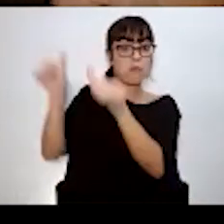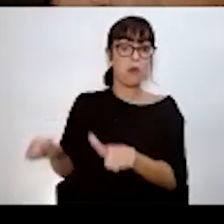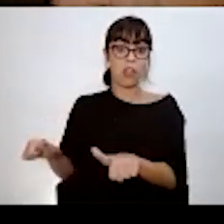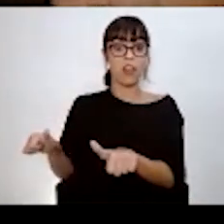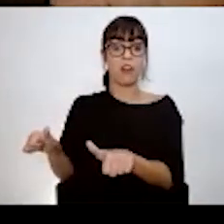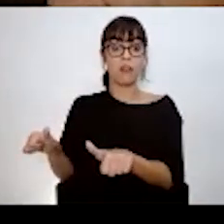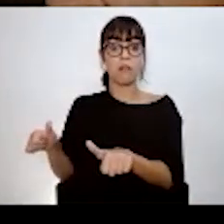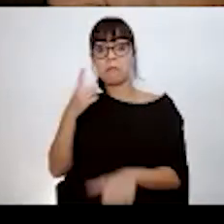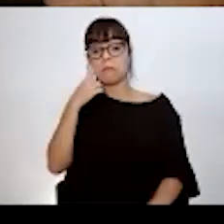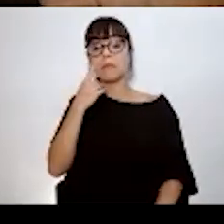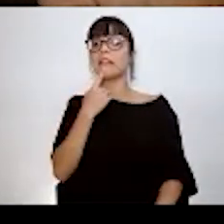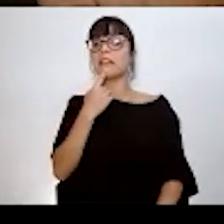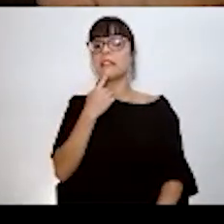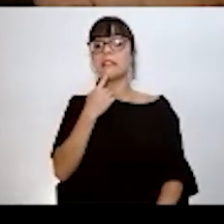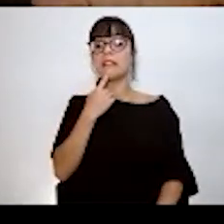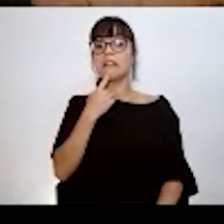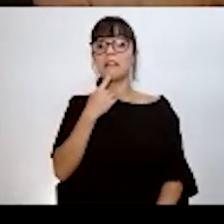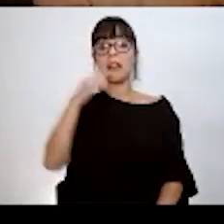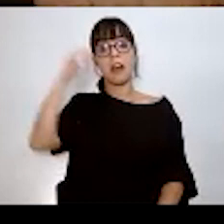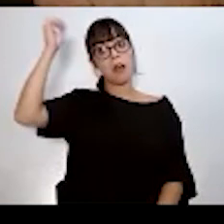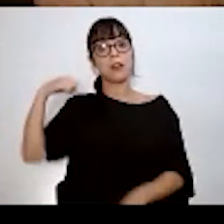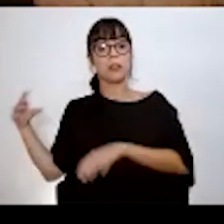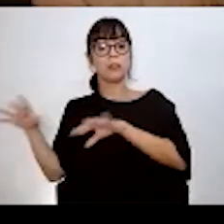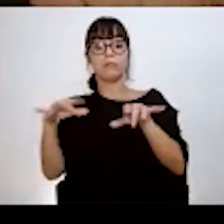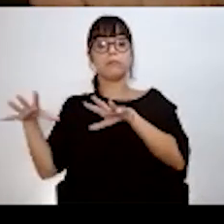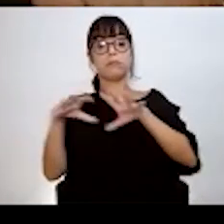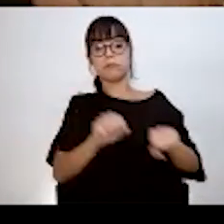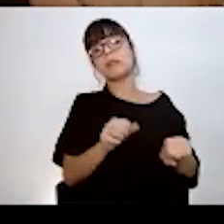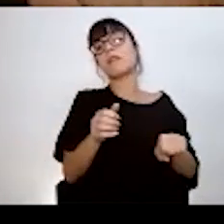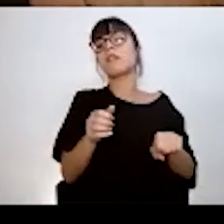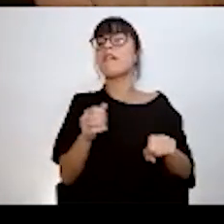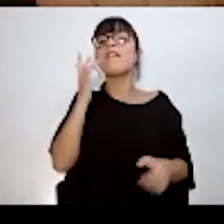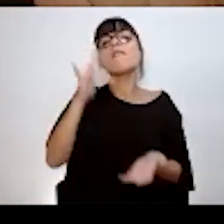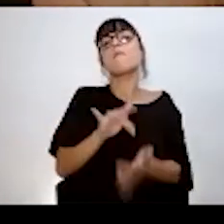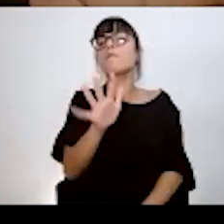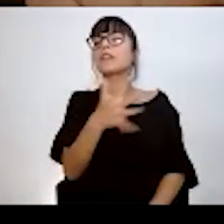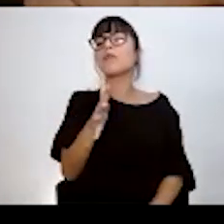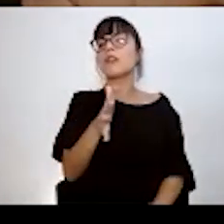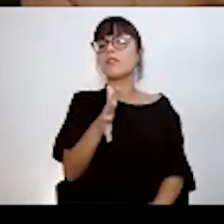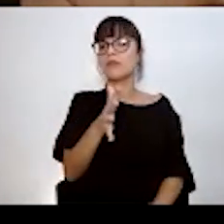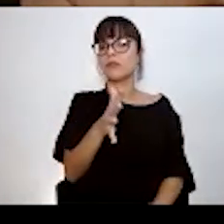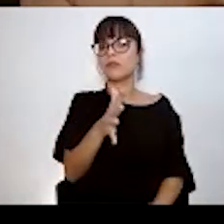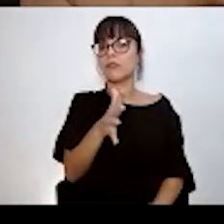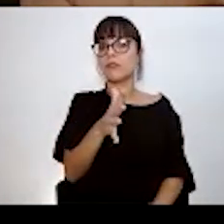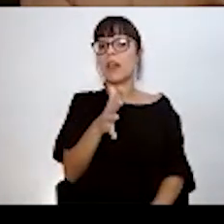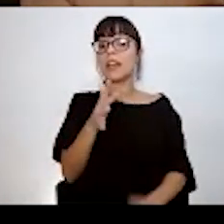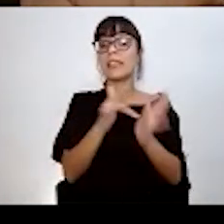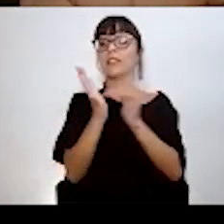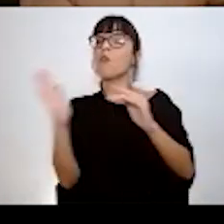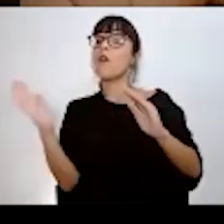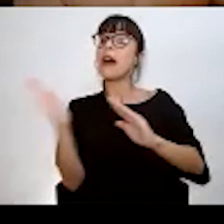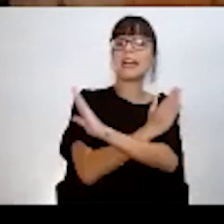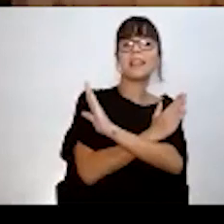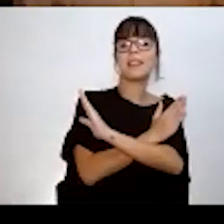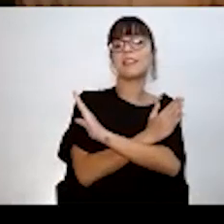poblamiento del archipiélago, no se puede, o se puede situar aproximadamente en torno al primer milenio antes de Cristo.